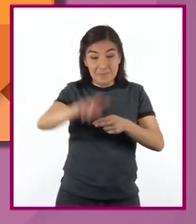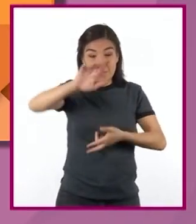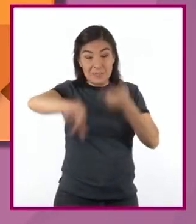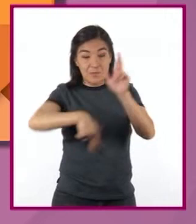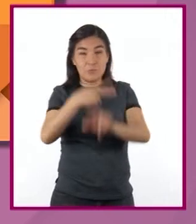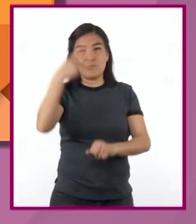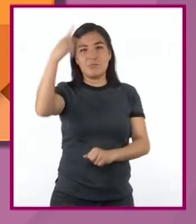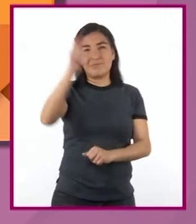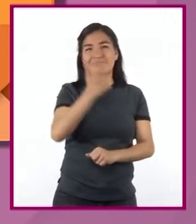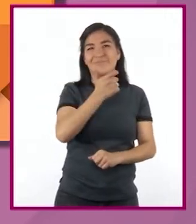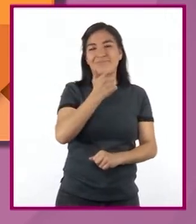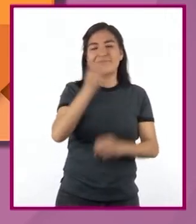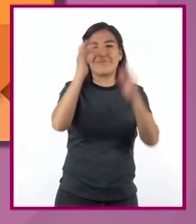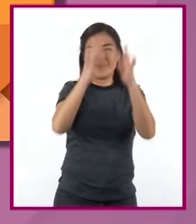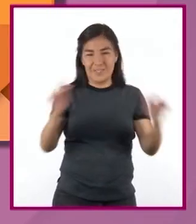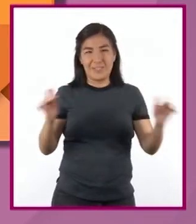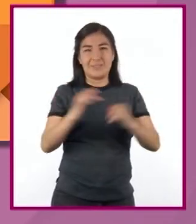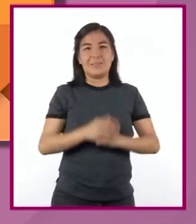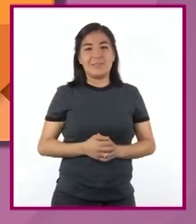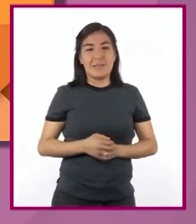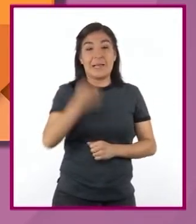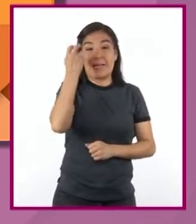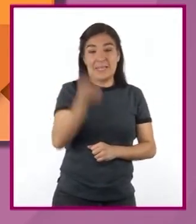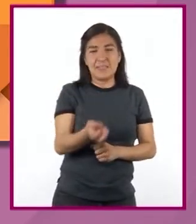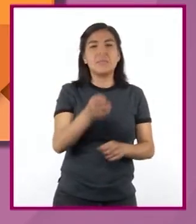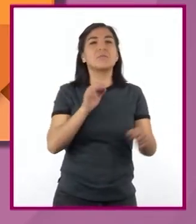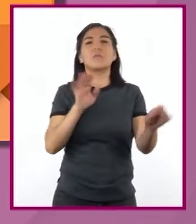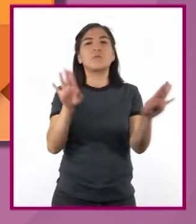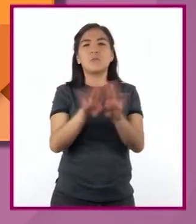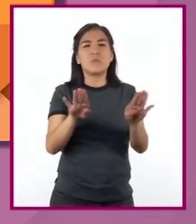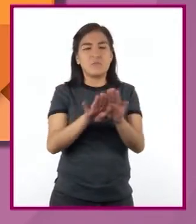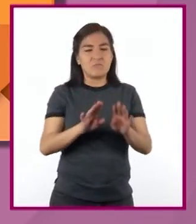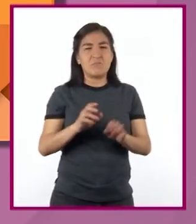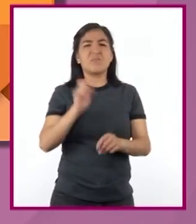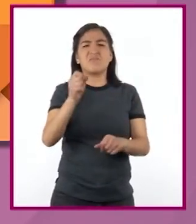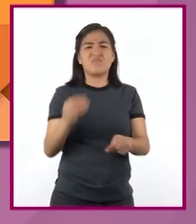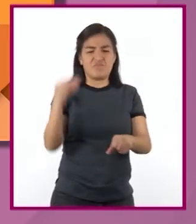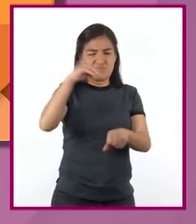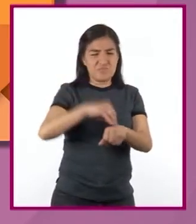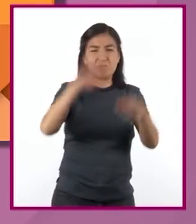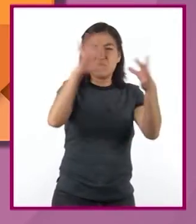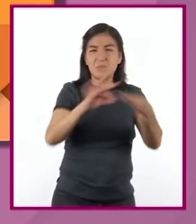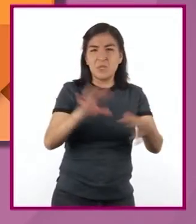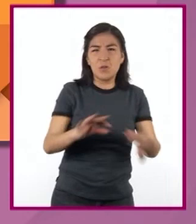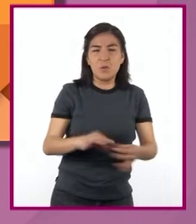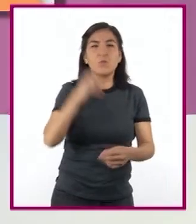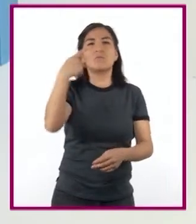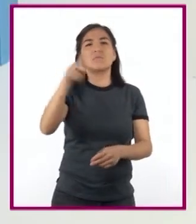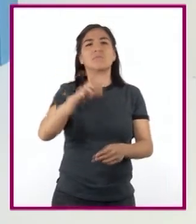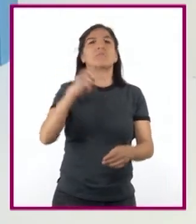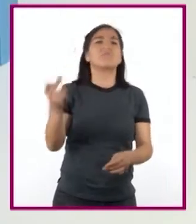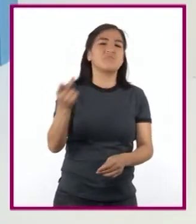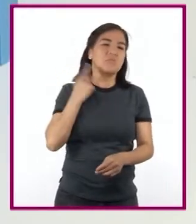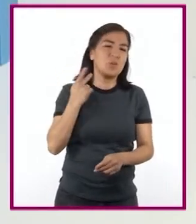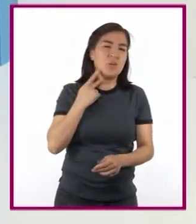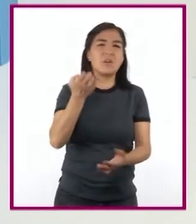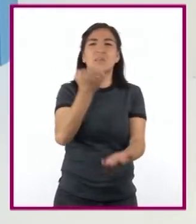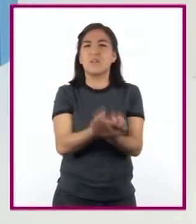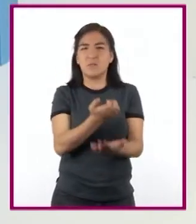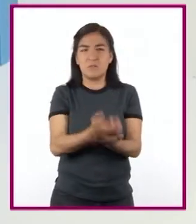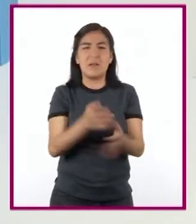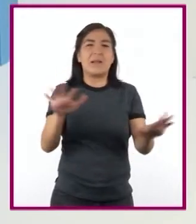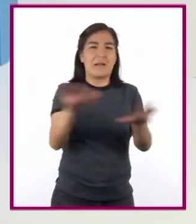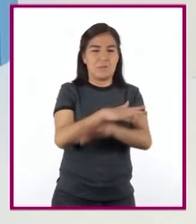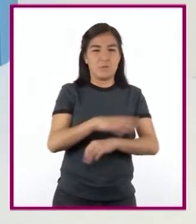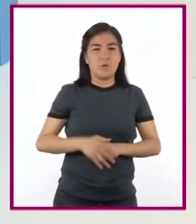Revolución Francesa. Este legitimó los argumentos del liberalismo político y económico. Nuevamente,